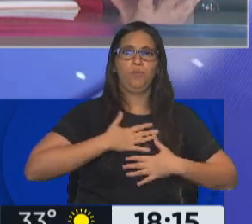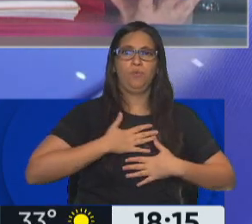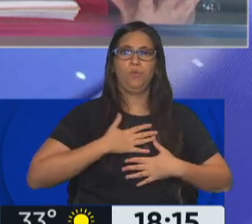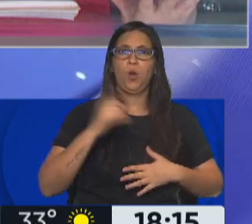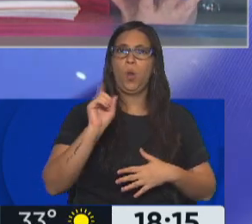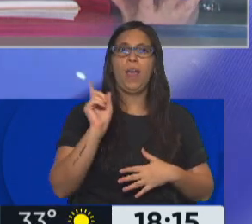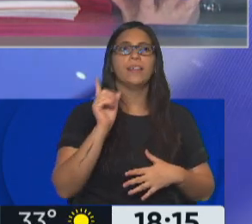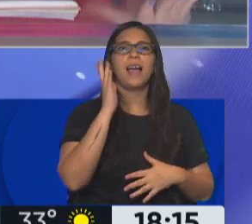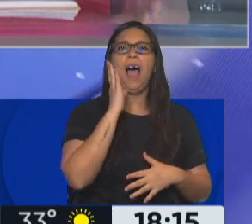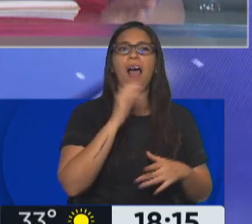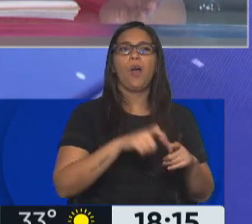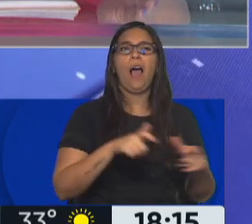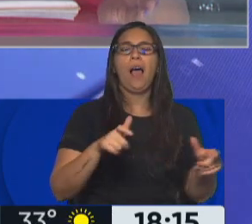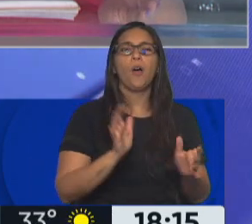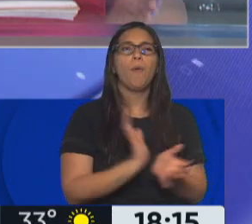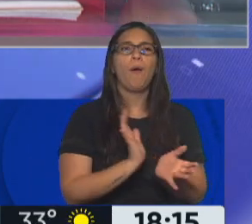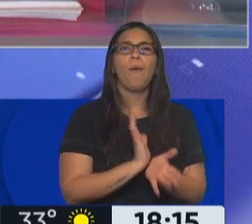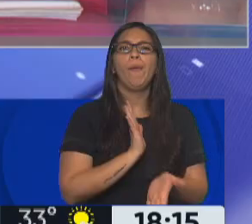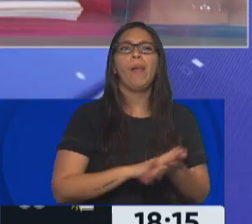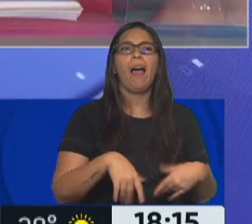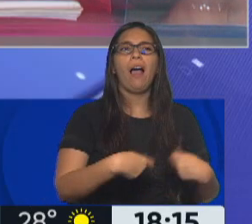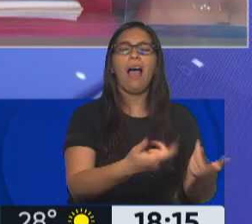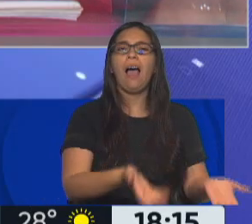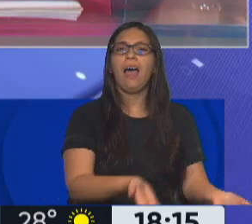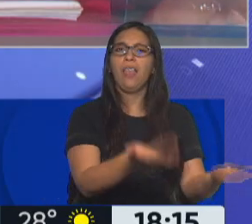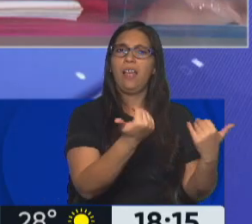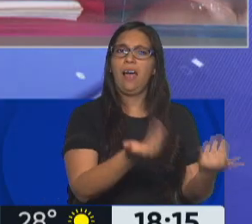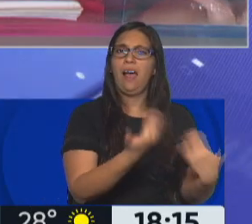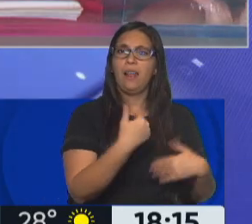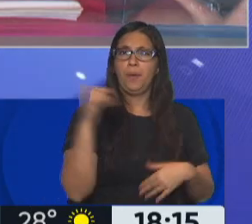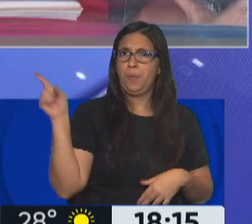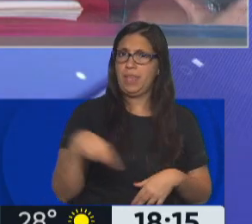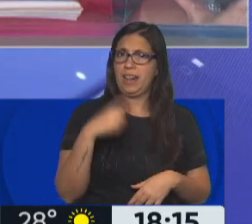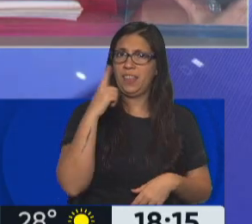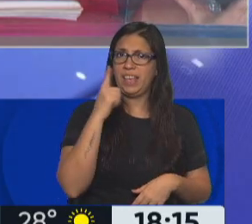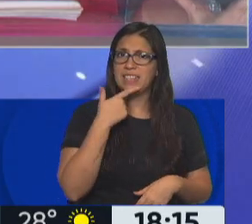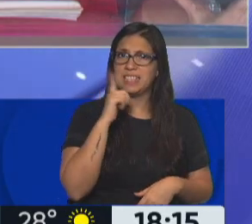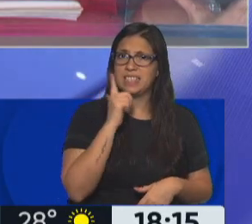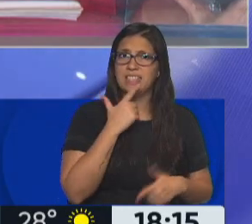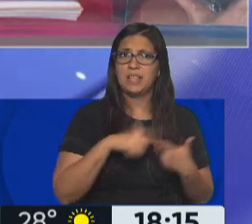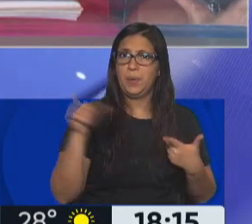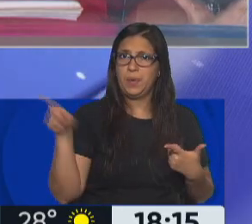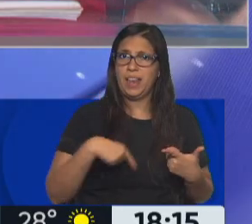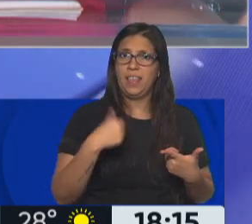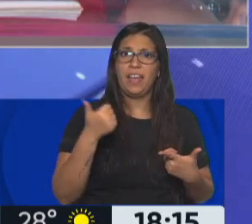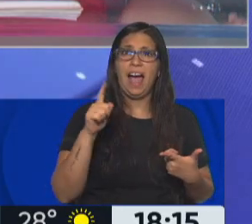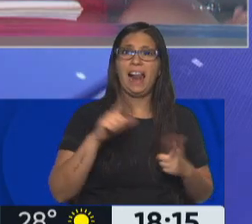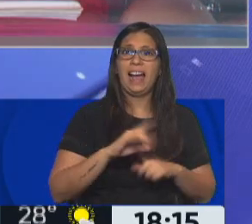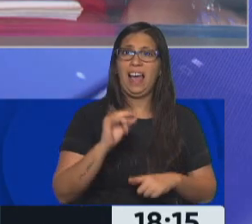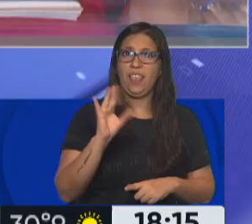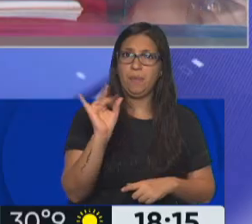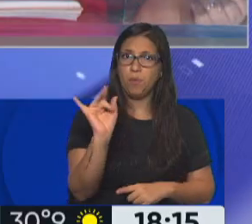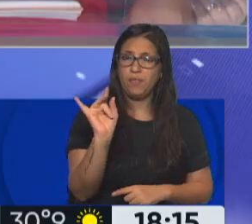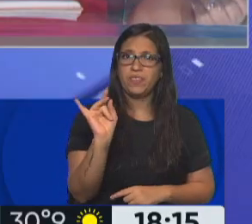blanco para estas fuerzas que, recordemos, vienen de Al-Nusra, vienen de Al-Qaeda y han sido muy mortificantes, por ejemplo, para